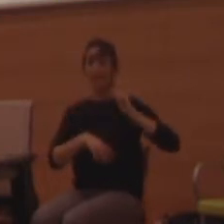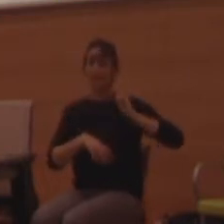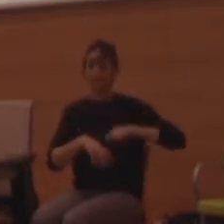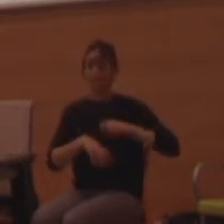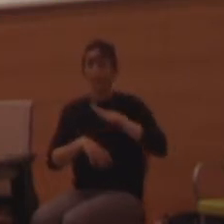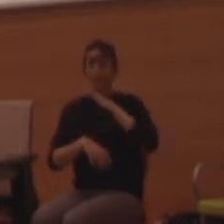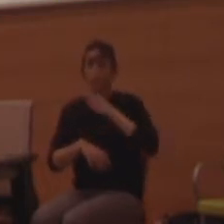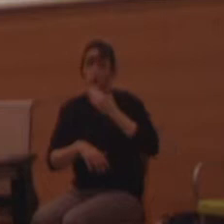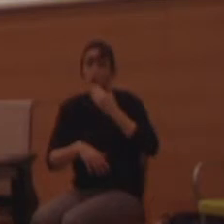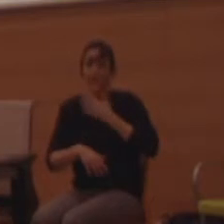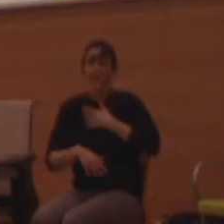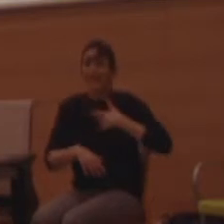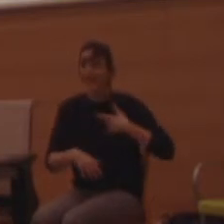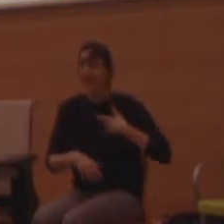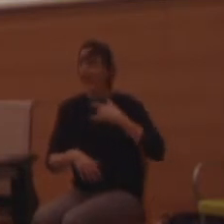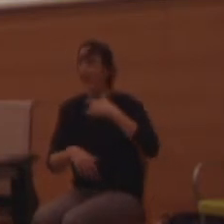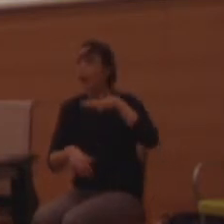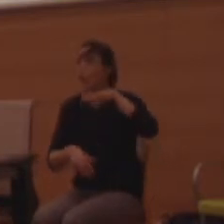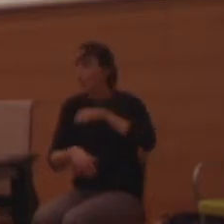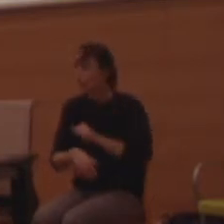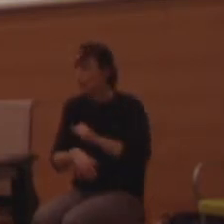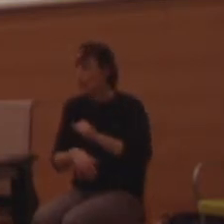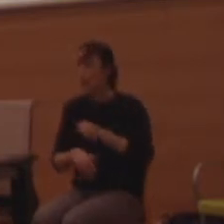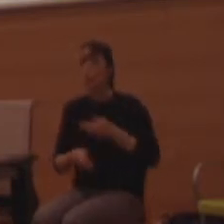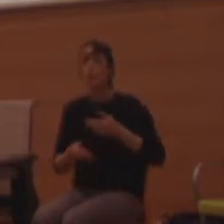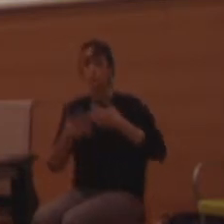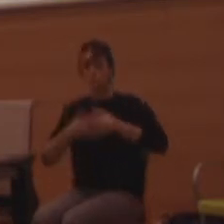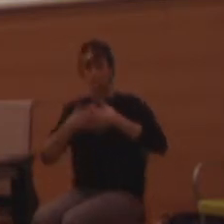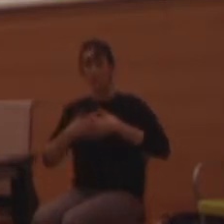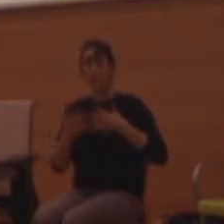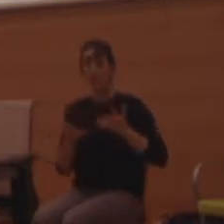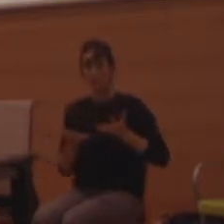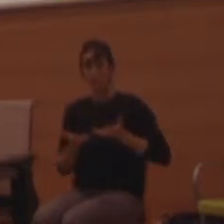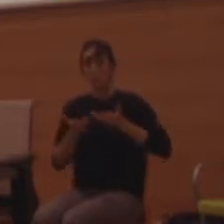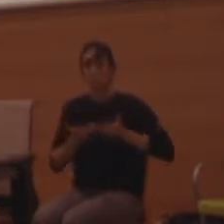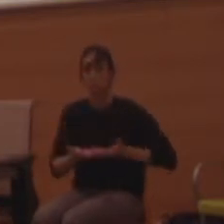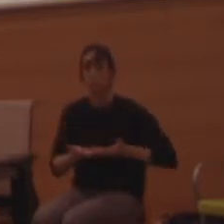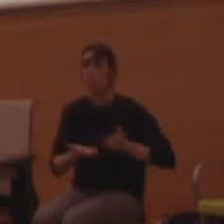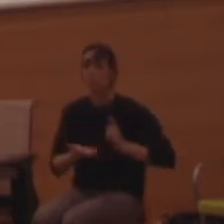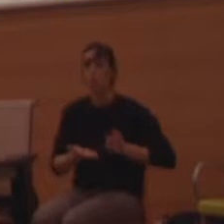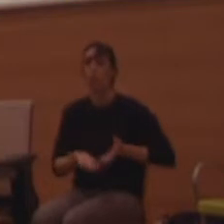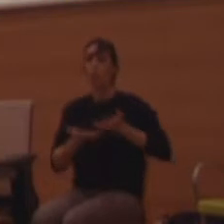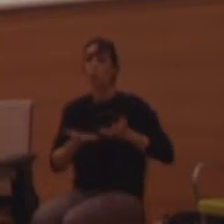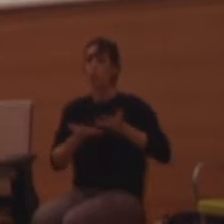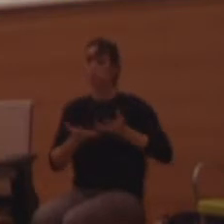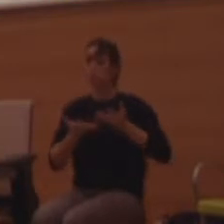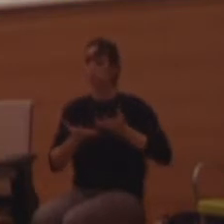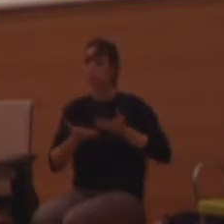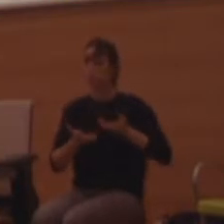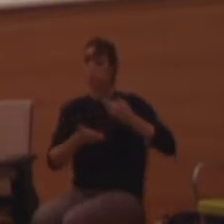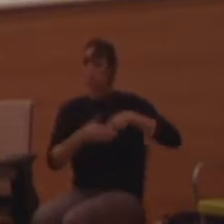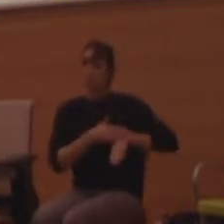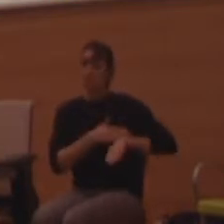alguno quiere tenerlo, que es un aparato que pesa muy poco y que se lleva perfectamente, que cumple las